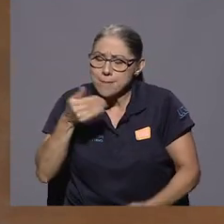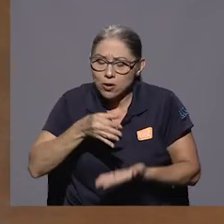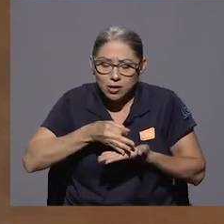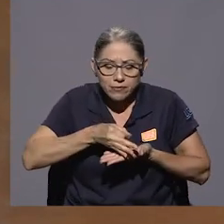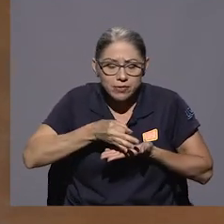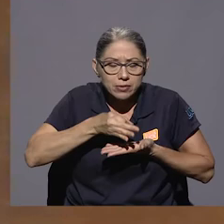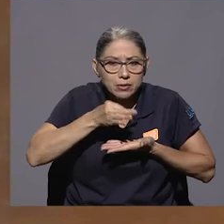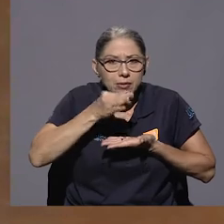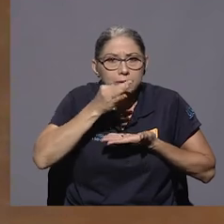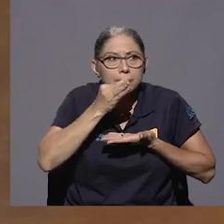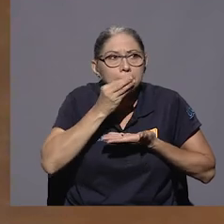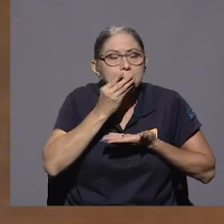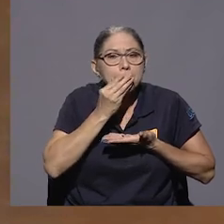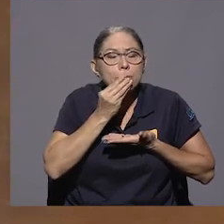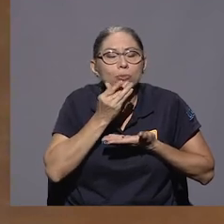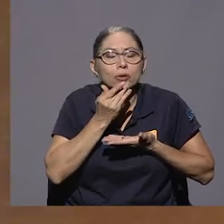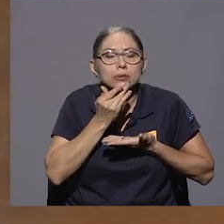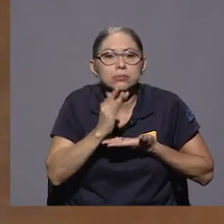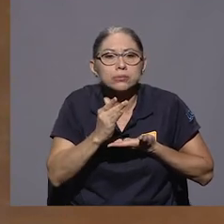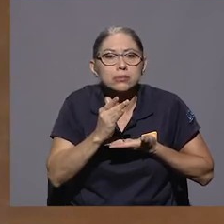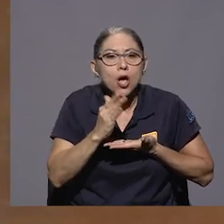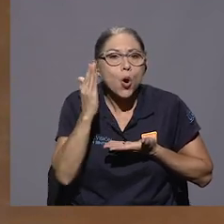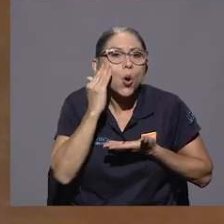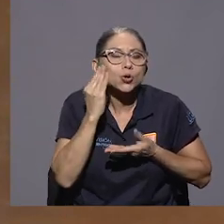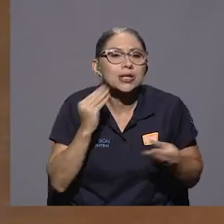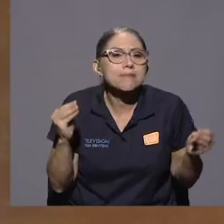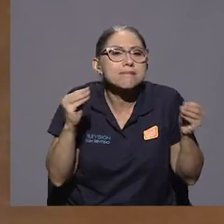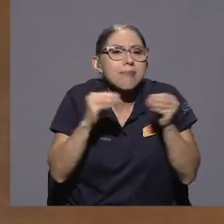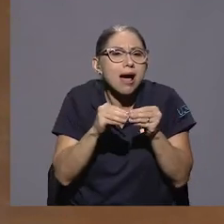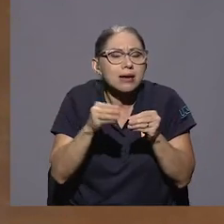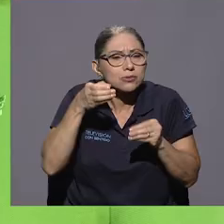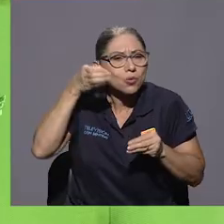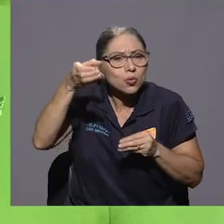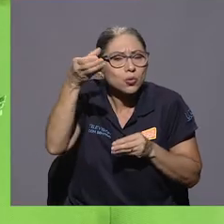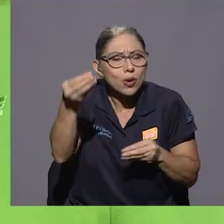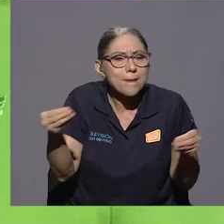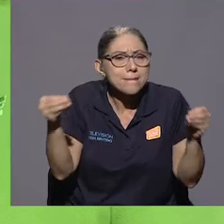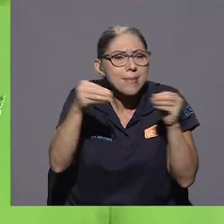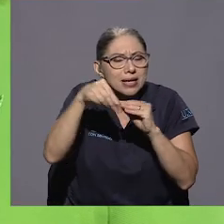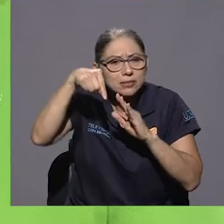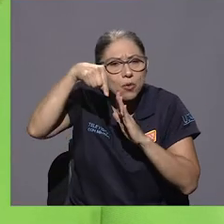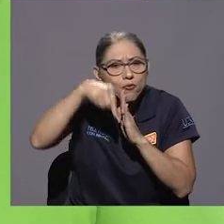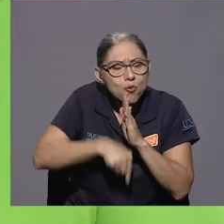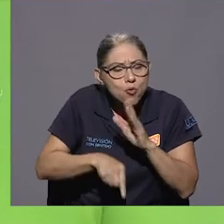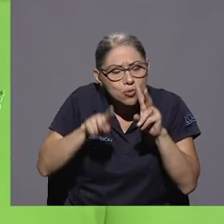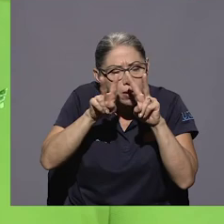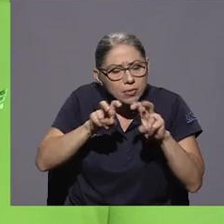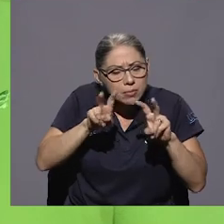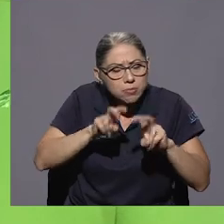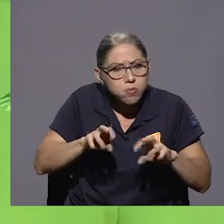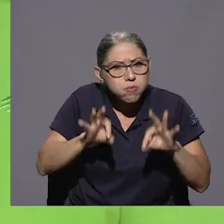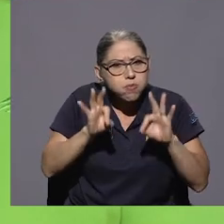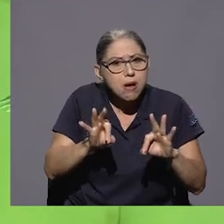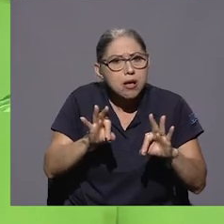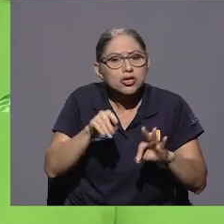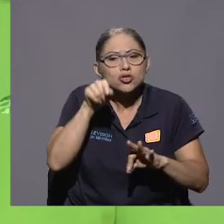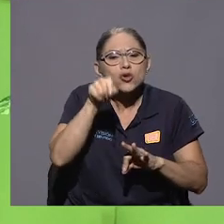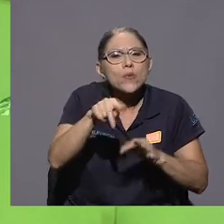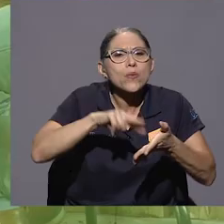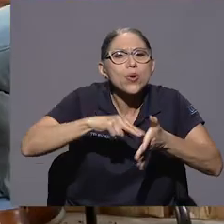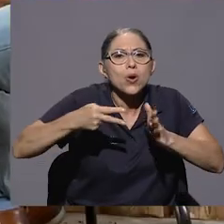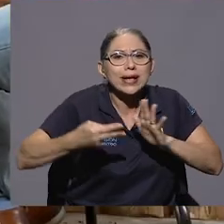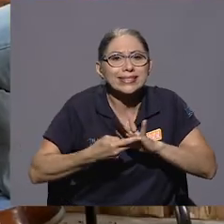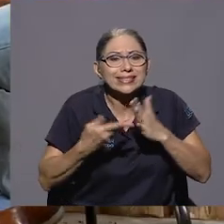y merecemos los costarricenses conocer más sobre el café, es decir, tener una cultura más profunda y más sólida alrededor de lo